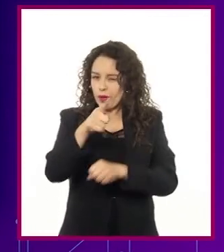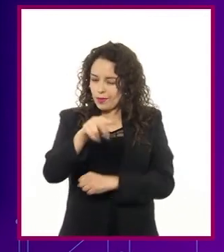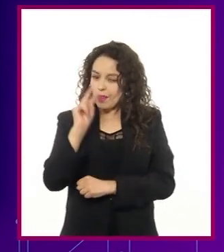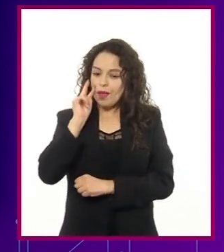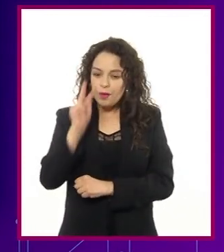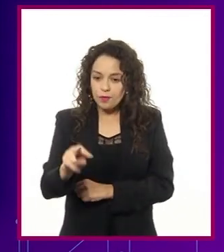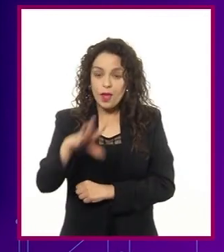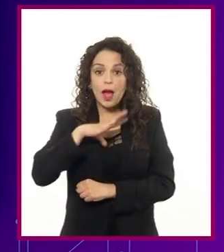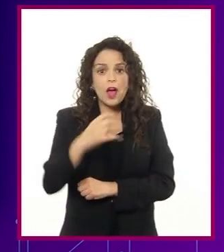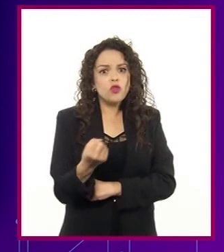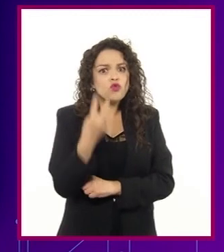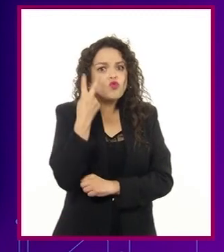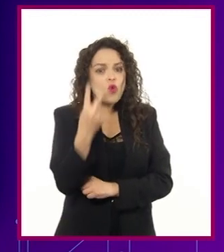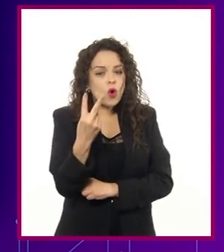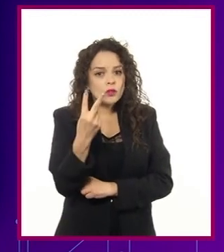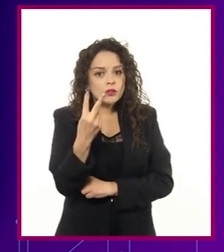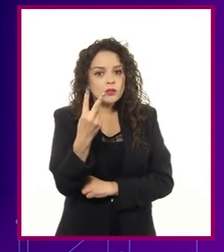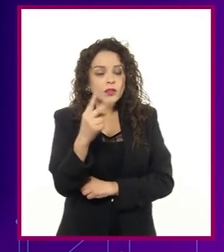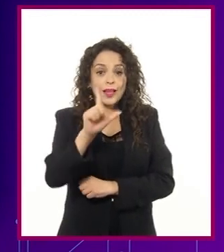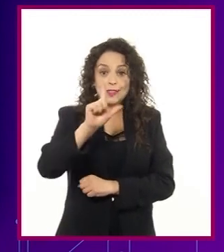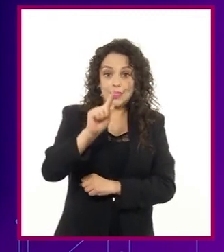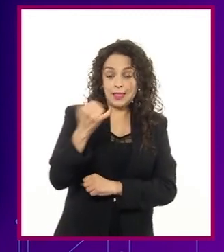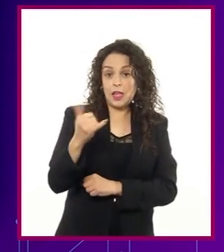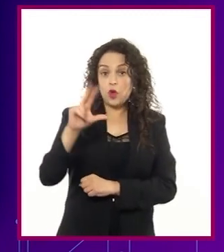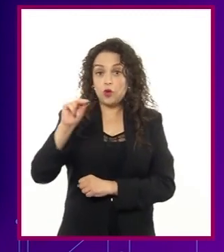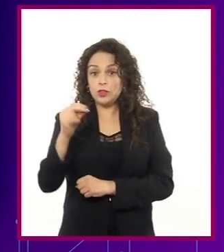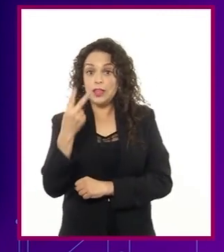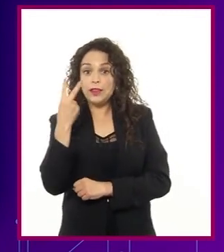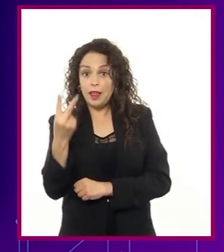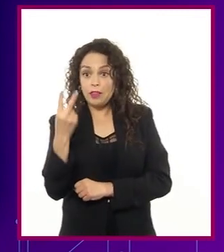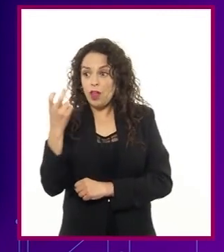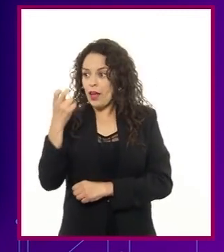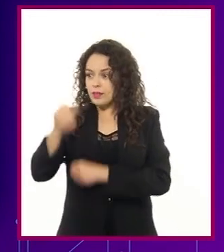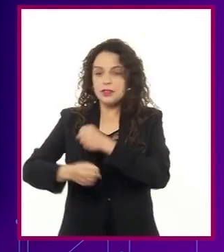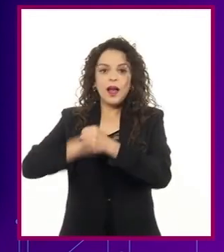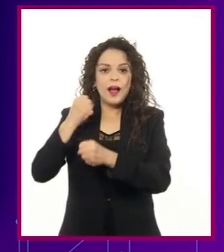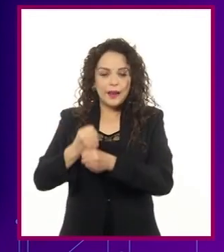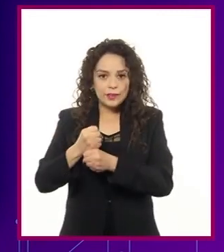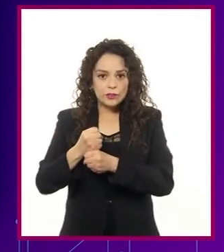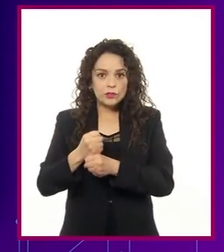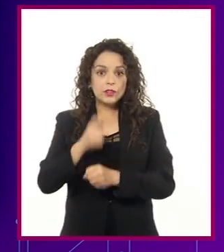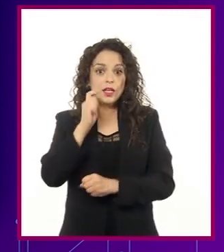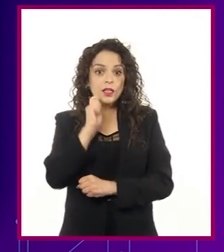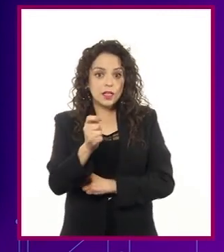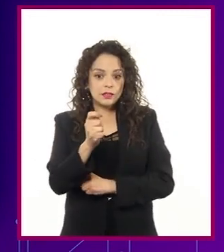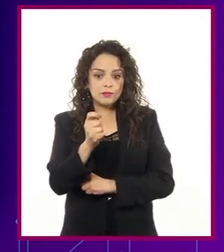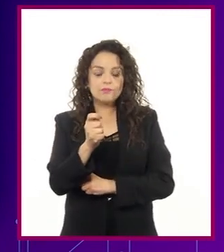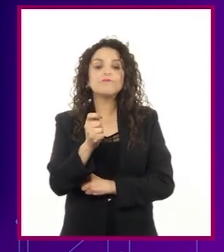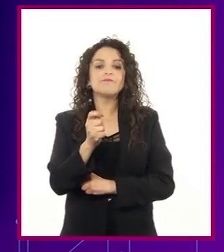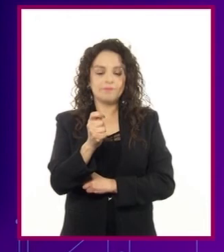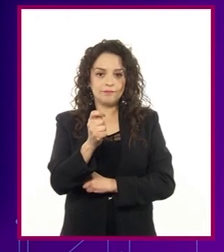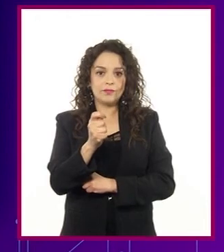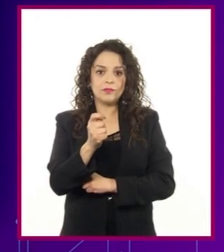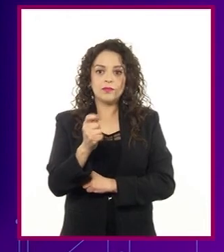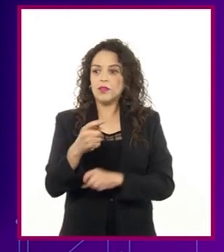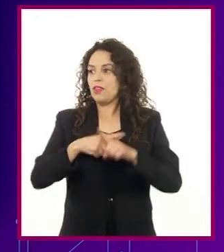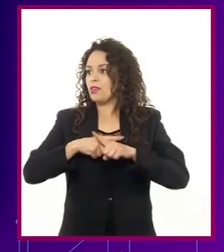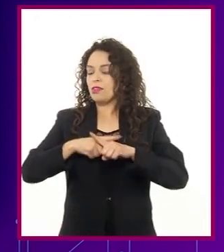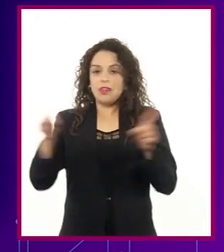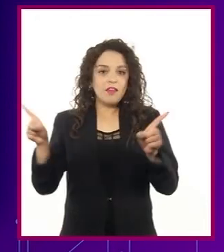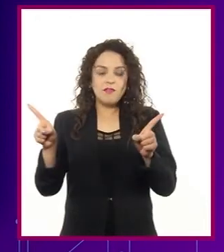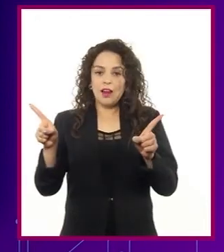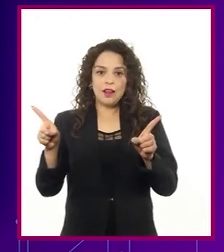que hay 2 edades, 70 y 82, que son datos atípicos por ser muy